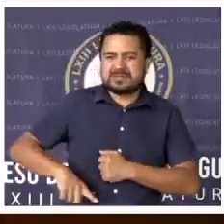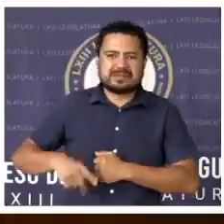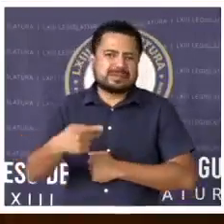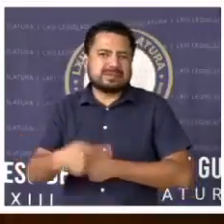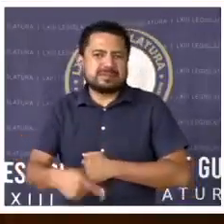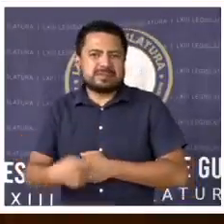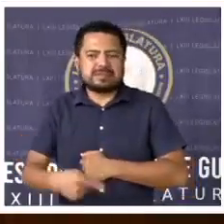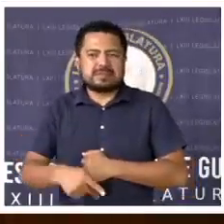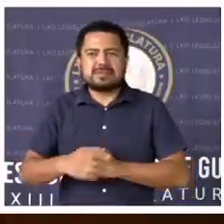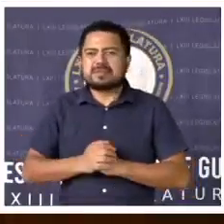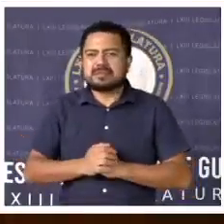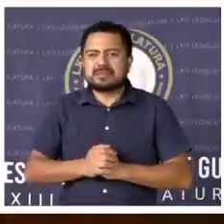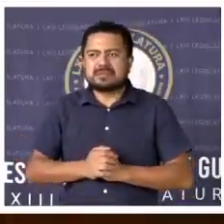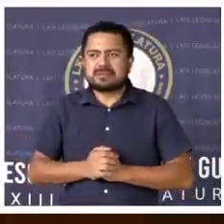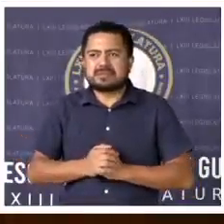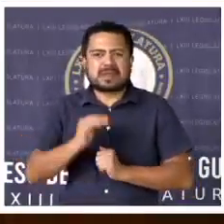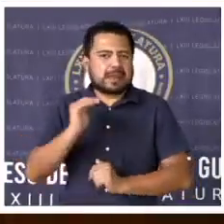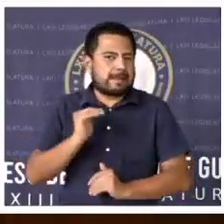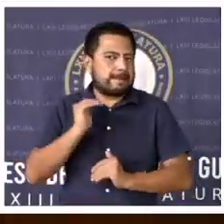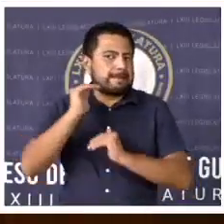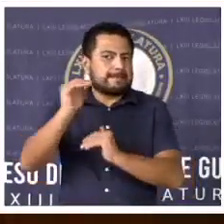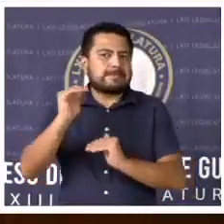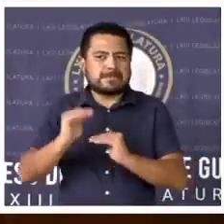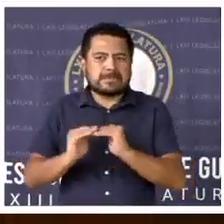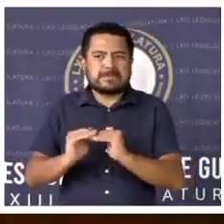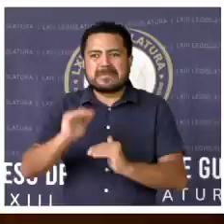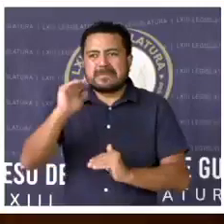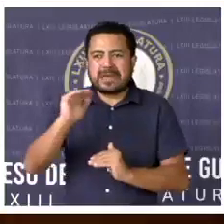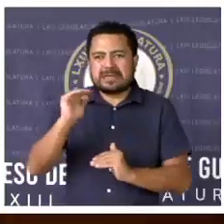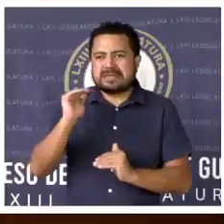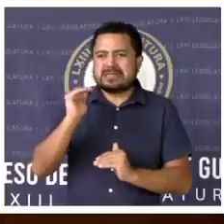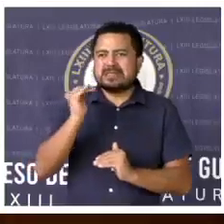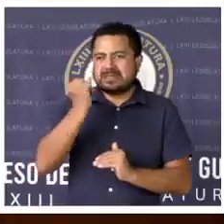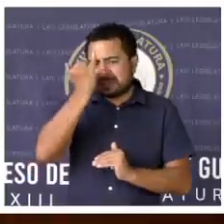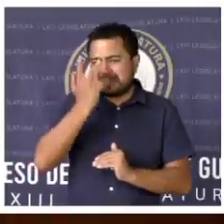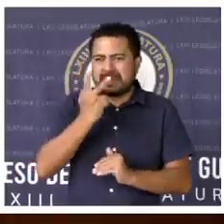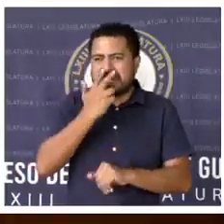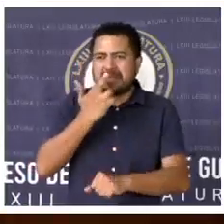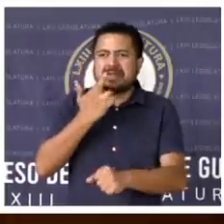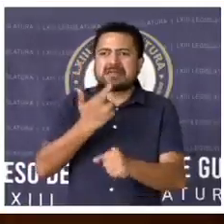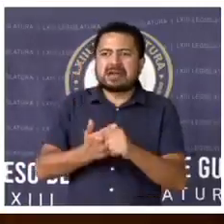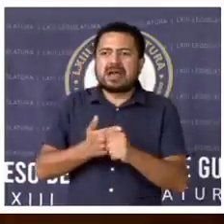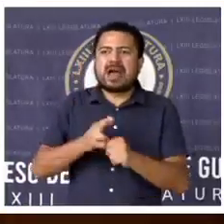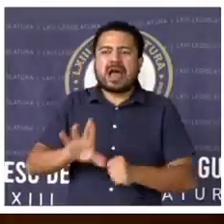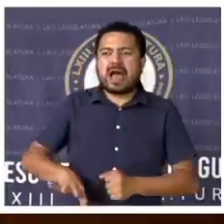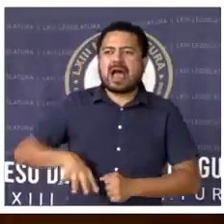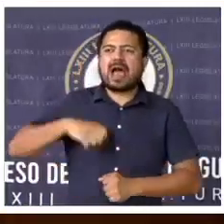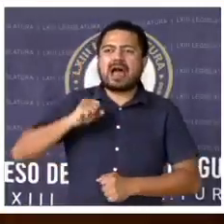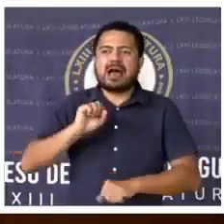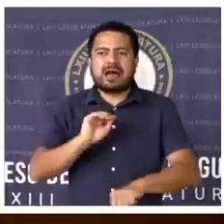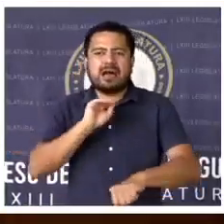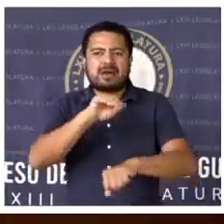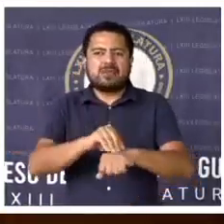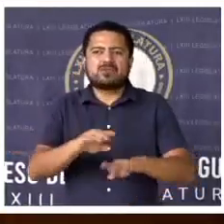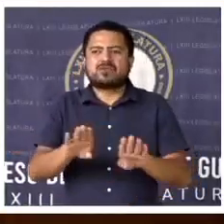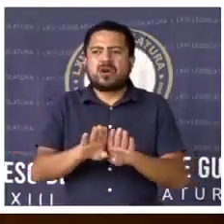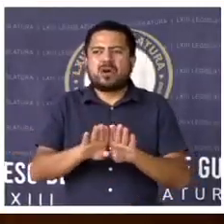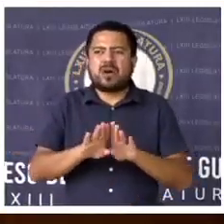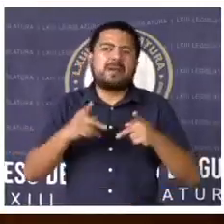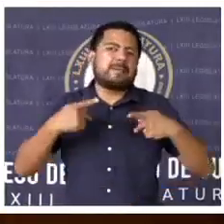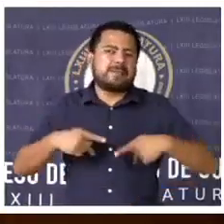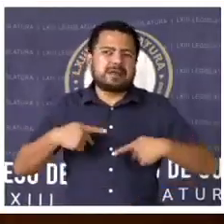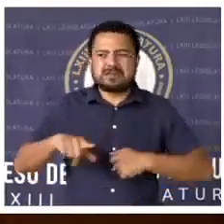que se extralimiten en sus atribuciones al cometer abusos de autoridad